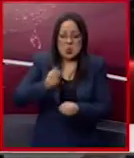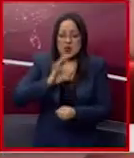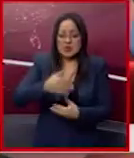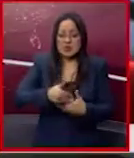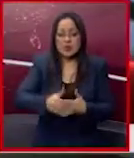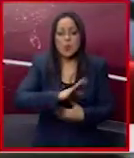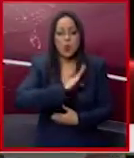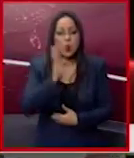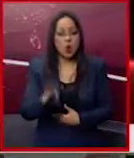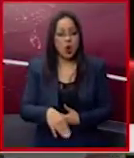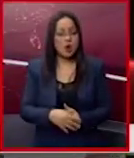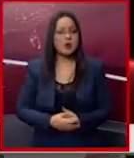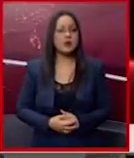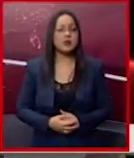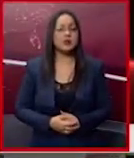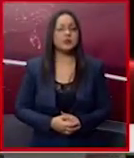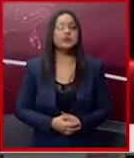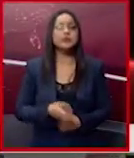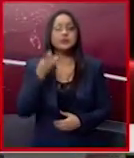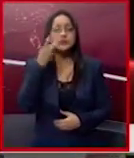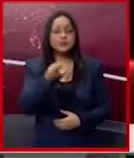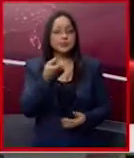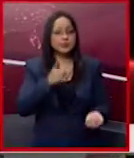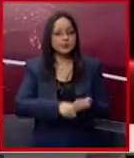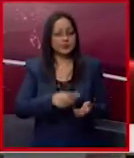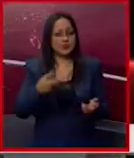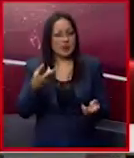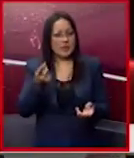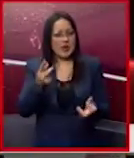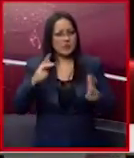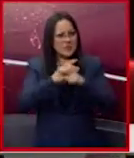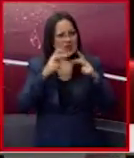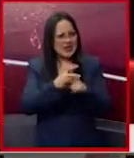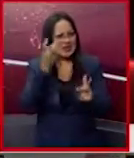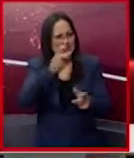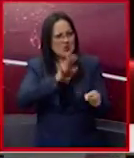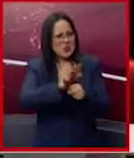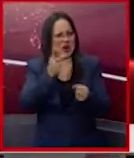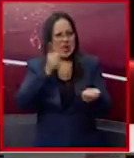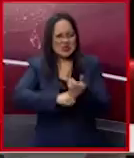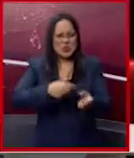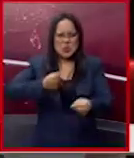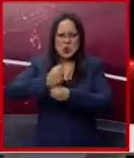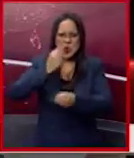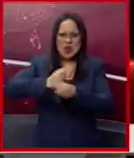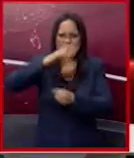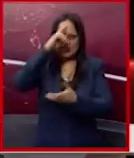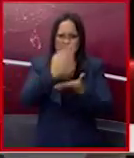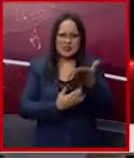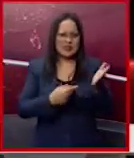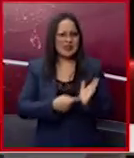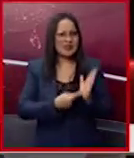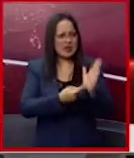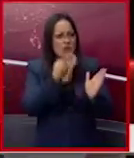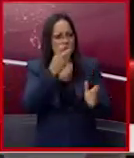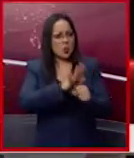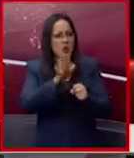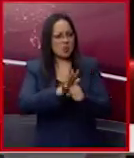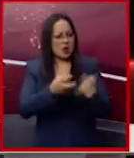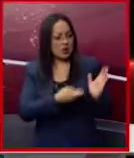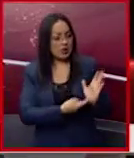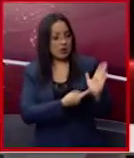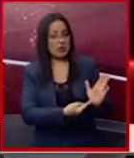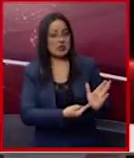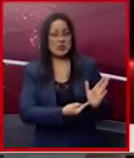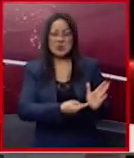vida. Las peleas de perros son una expresión categórica de la violencia. Representan un espectáculo bárbaro y